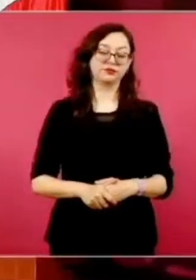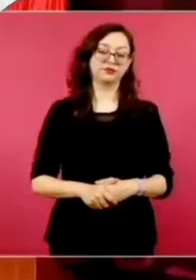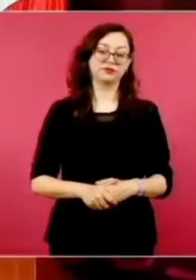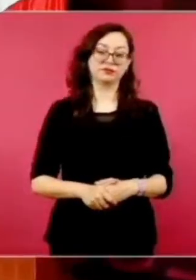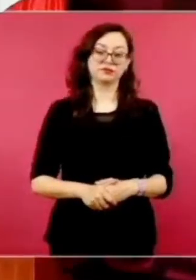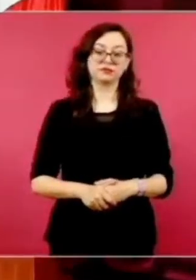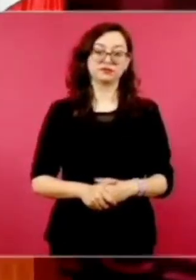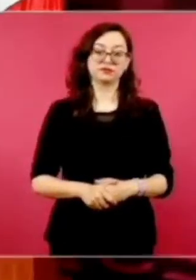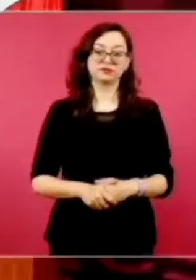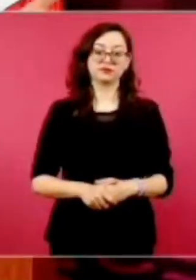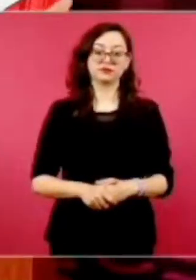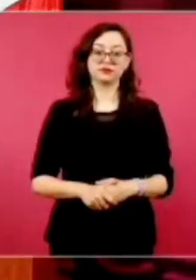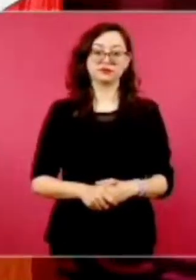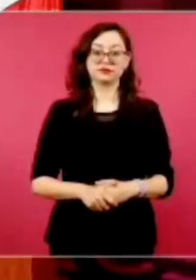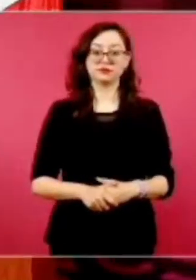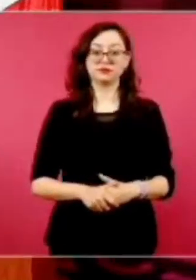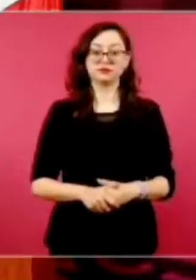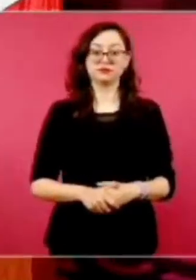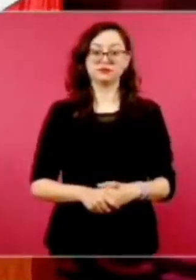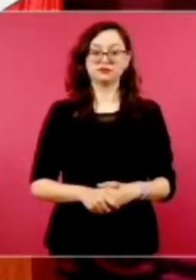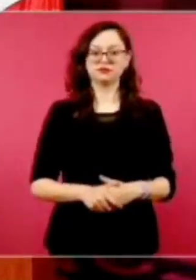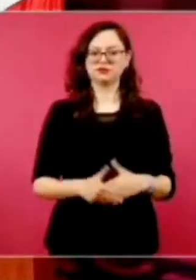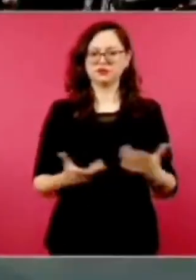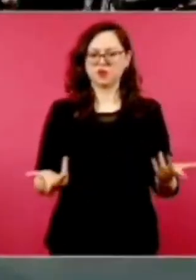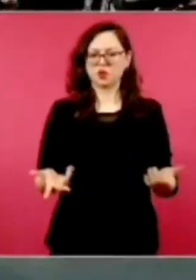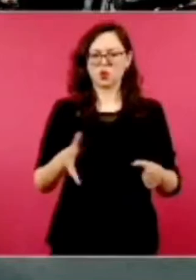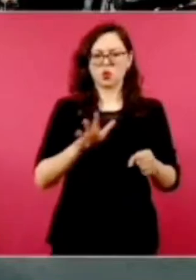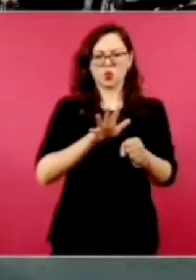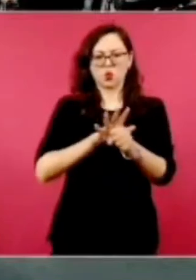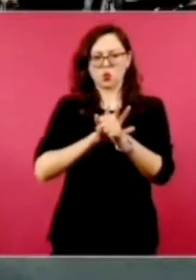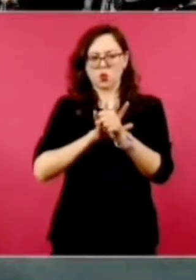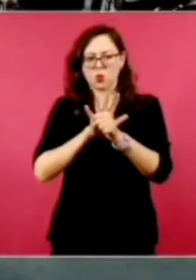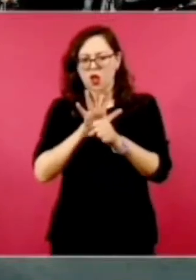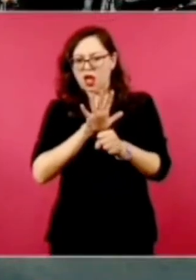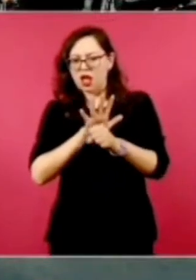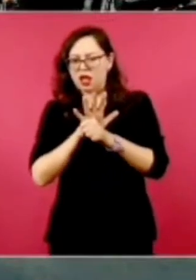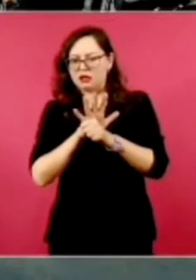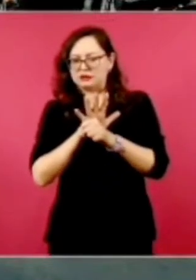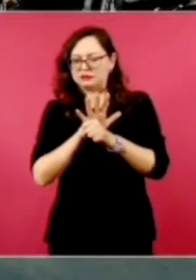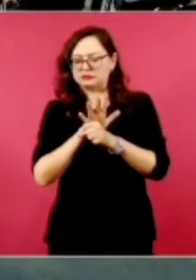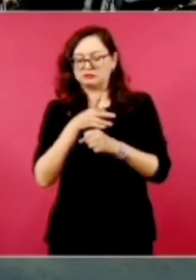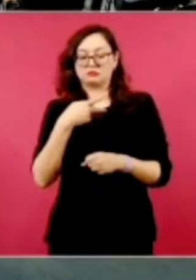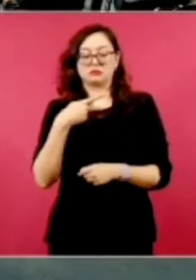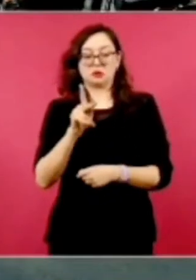El sentido, hay que verlo. Pero yo lo que encontré en esto es,